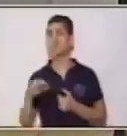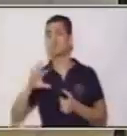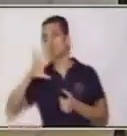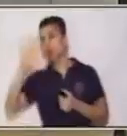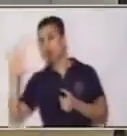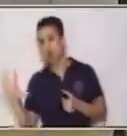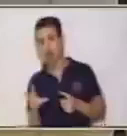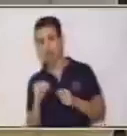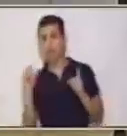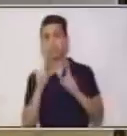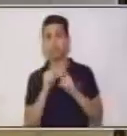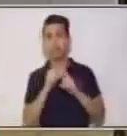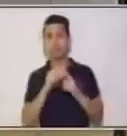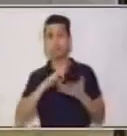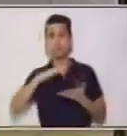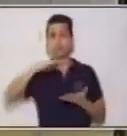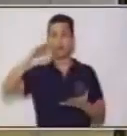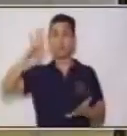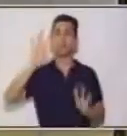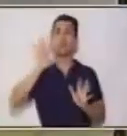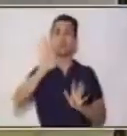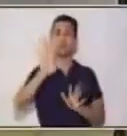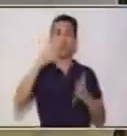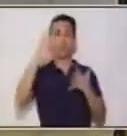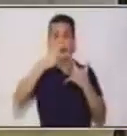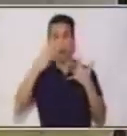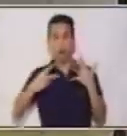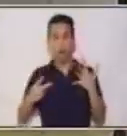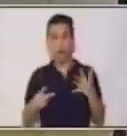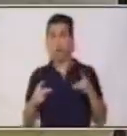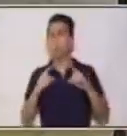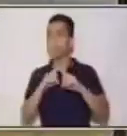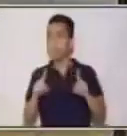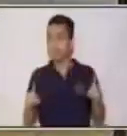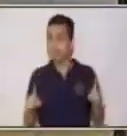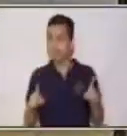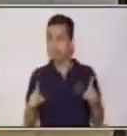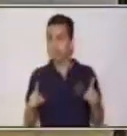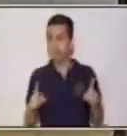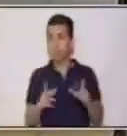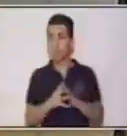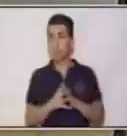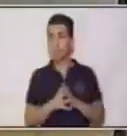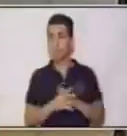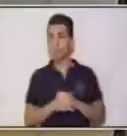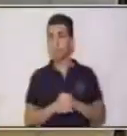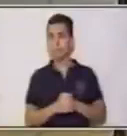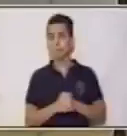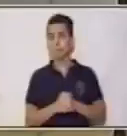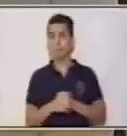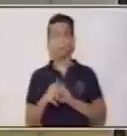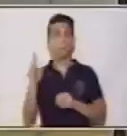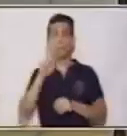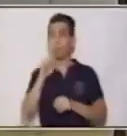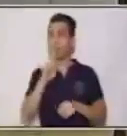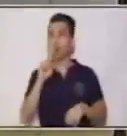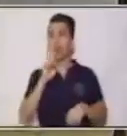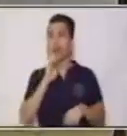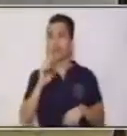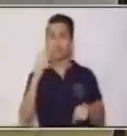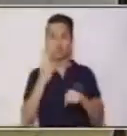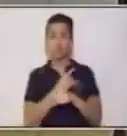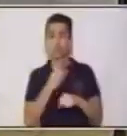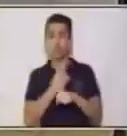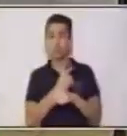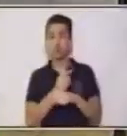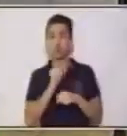momento aumentan tu vocabulario, sin embargo, no es de uso común en textos.